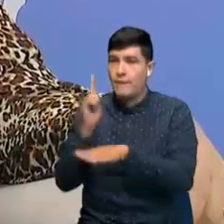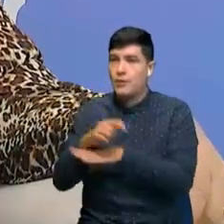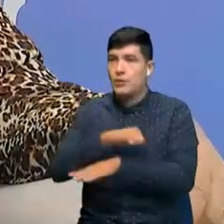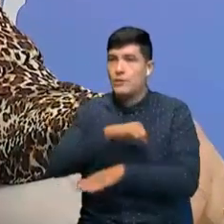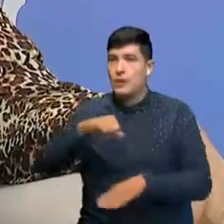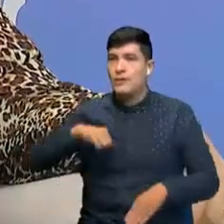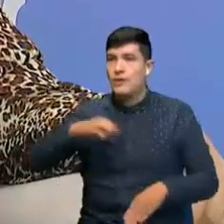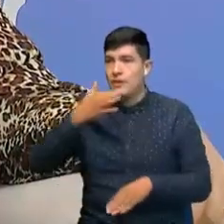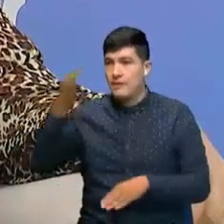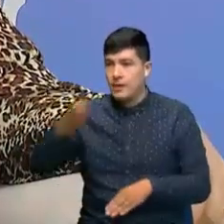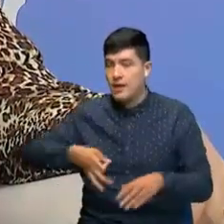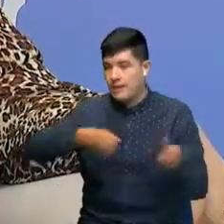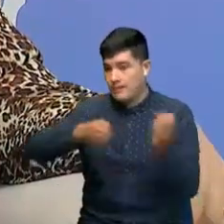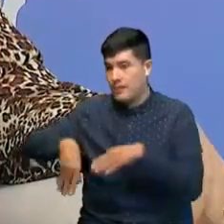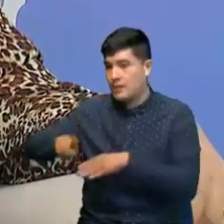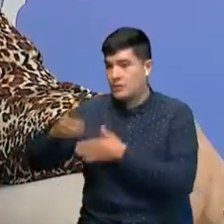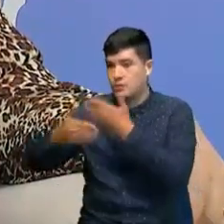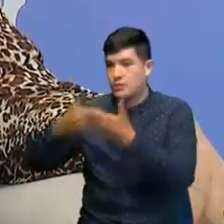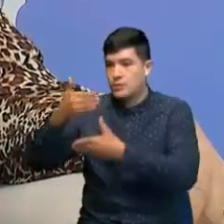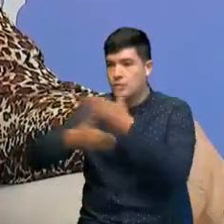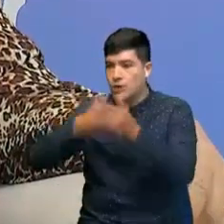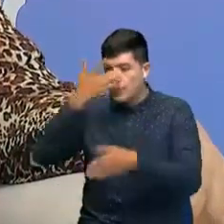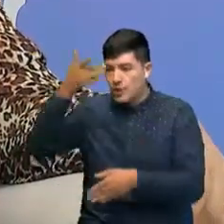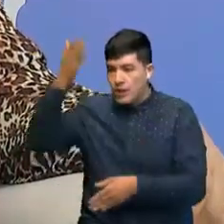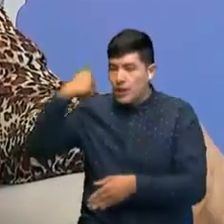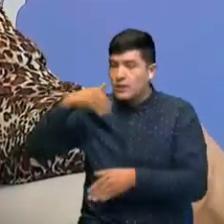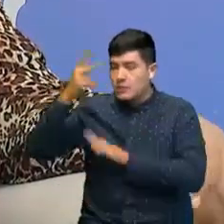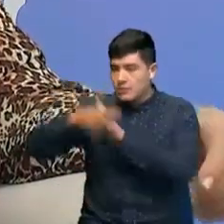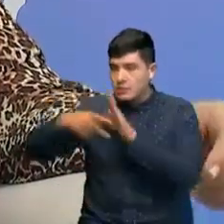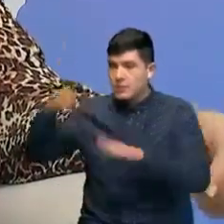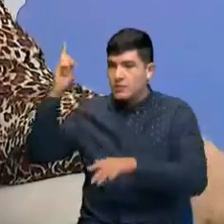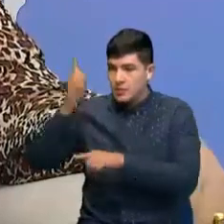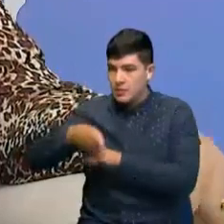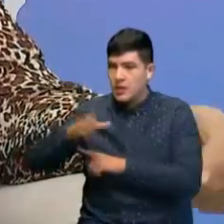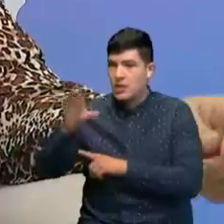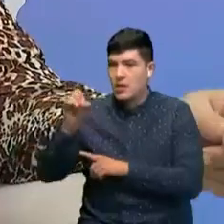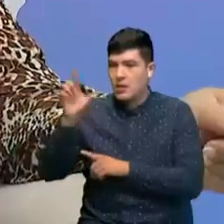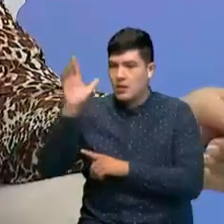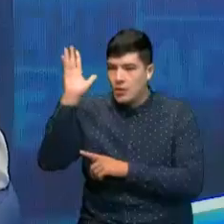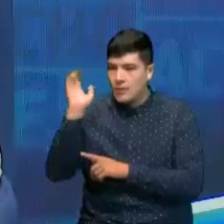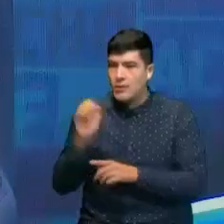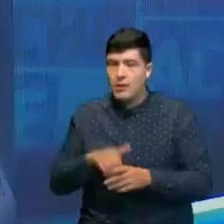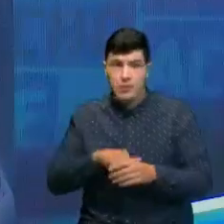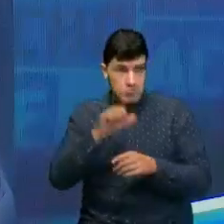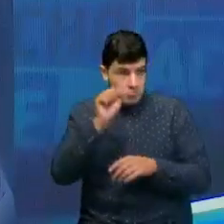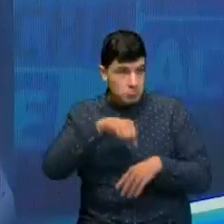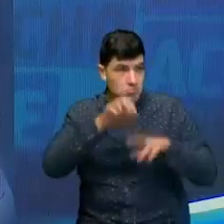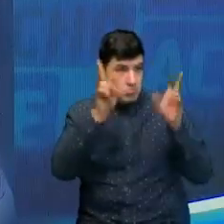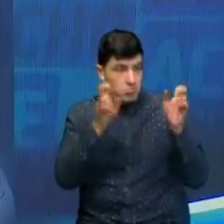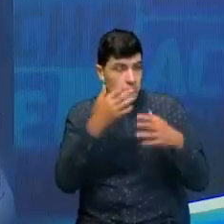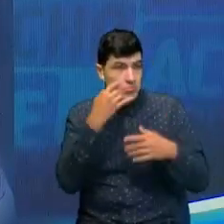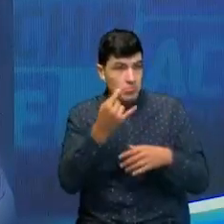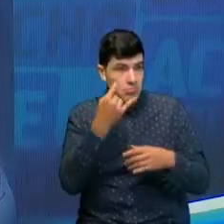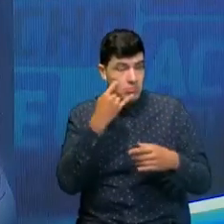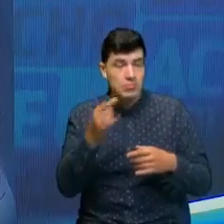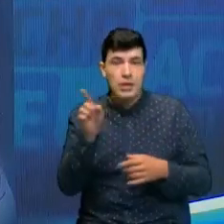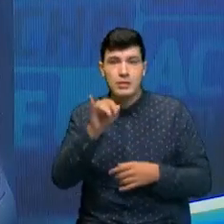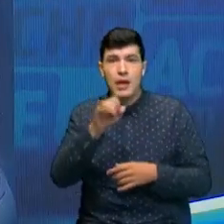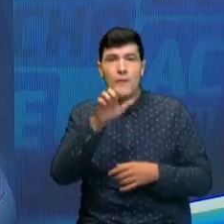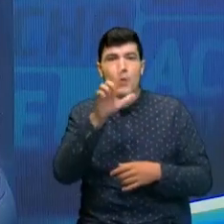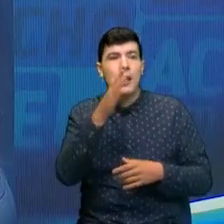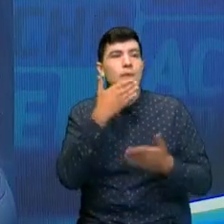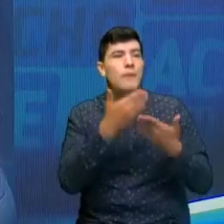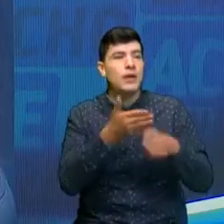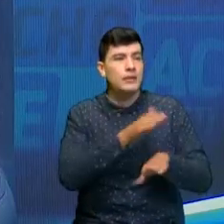privados perdieron estos procesos porque ordenó la Corte retornarlos a Colpensiones. Bueno, bien interesante esto. Samuel, muy buenas